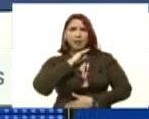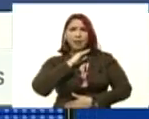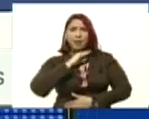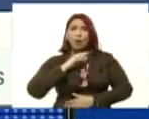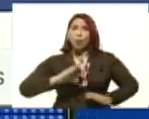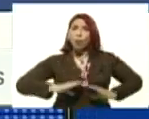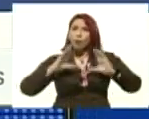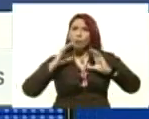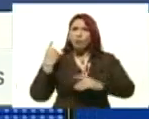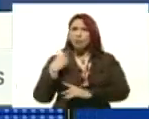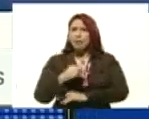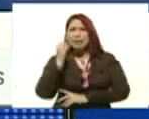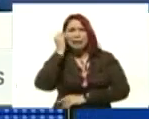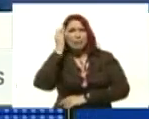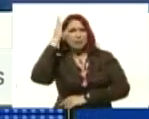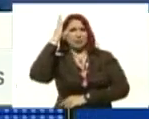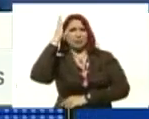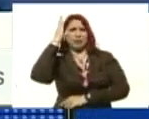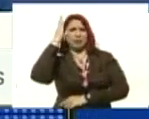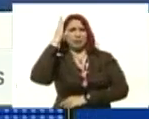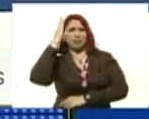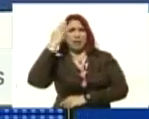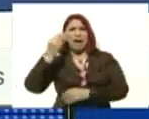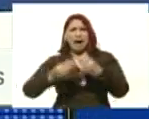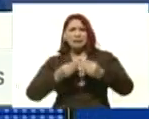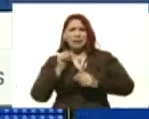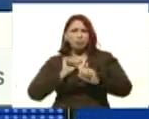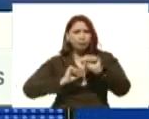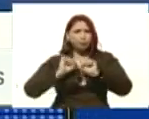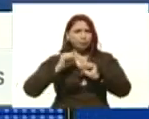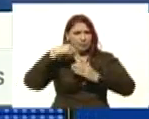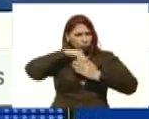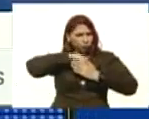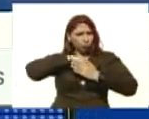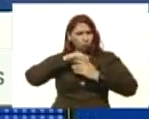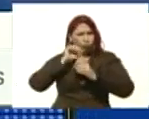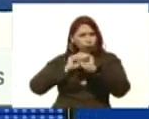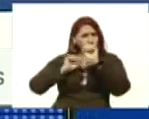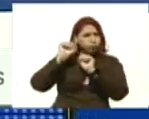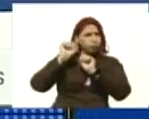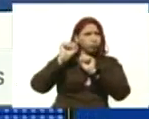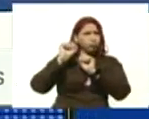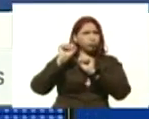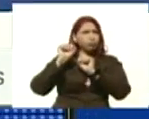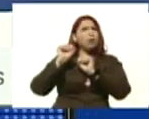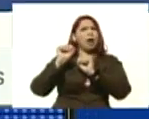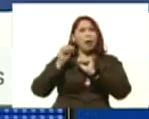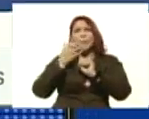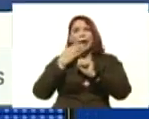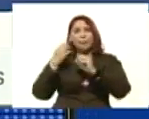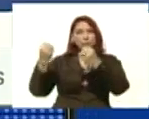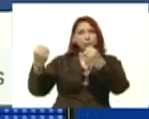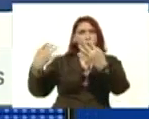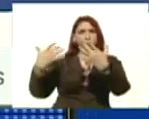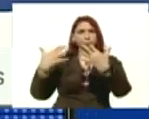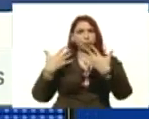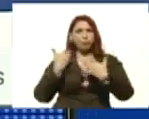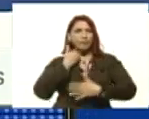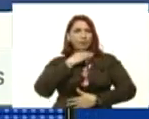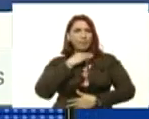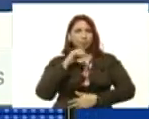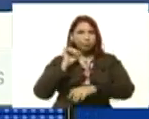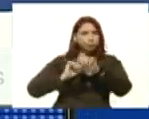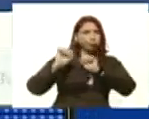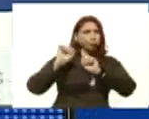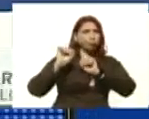tiene capacidad de generar defensas. inmunes. Así es que se llama, ¿no,